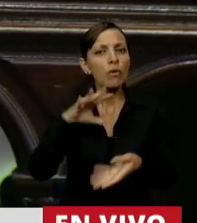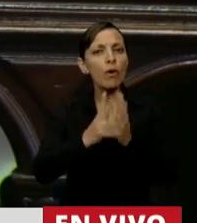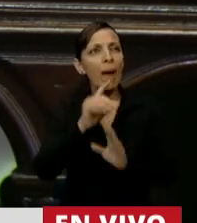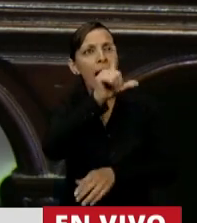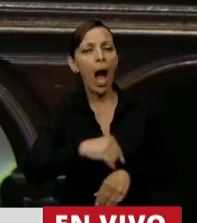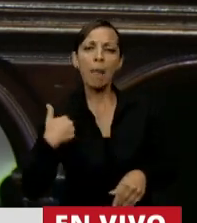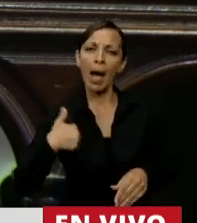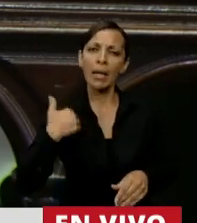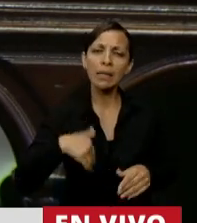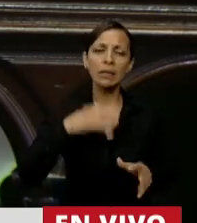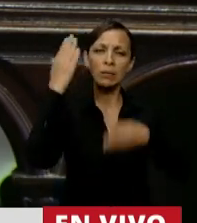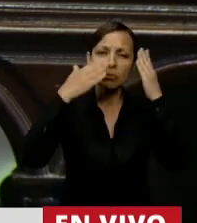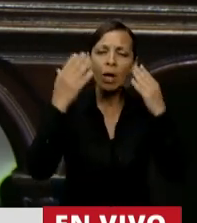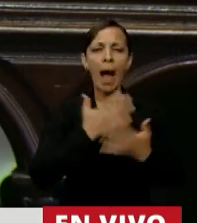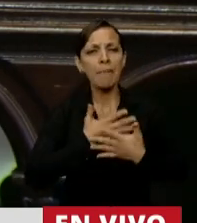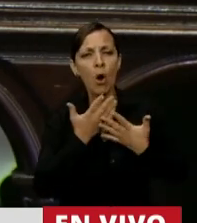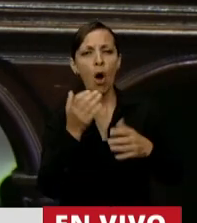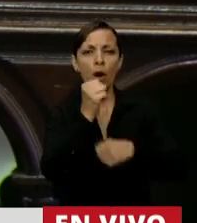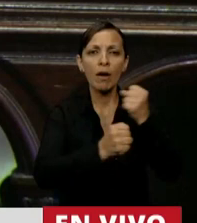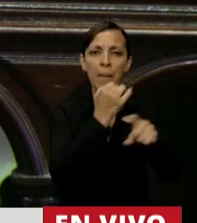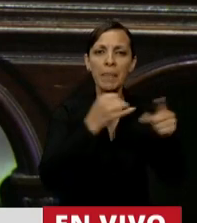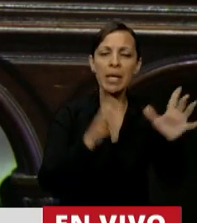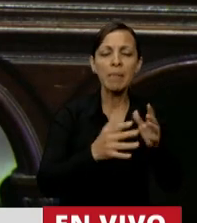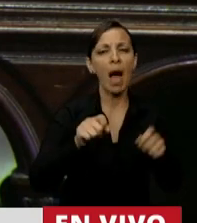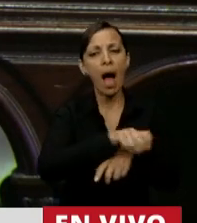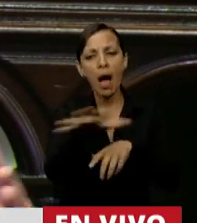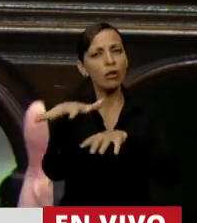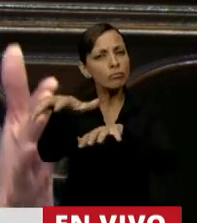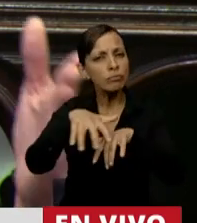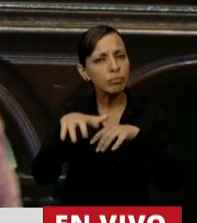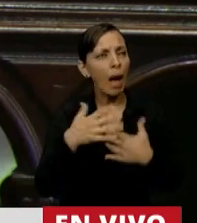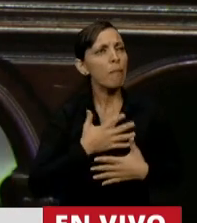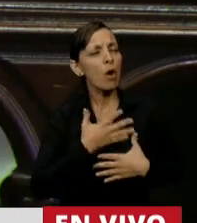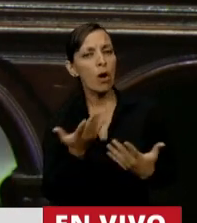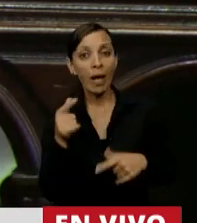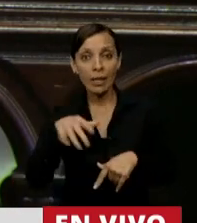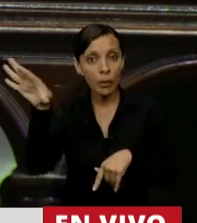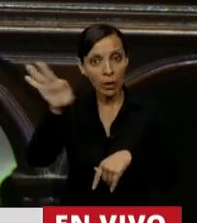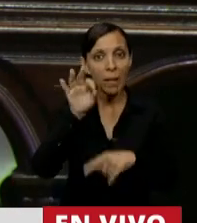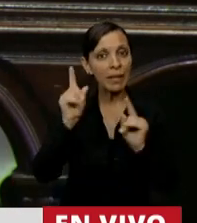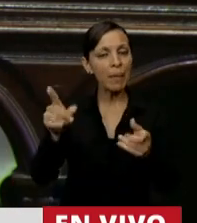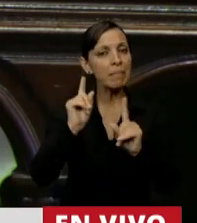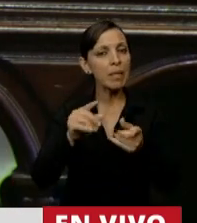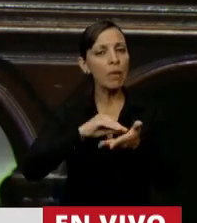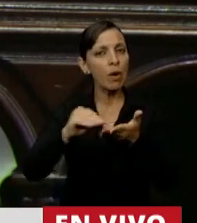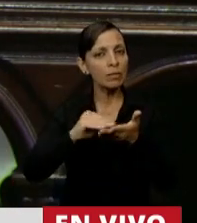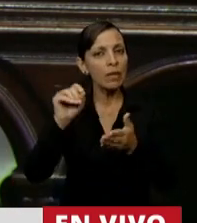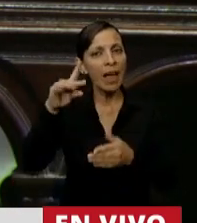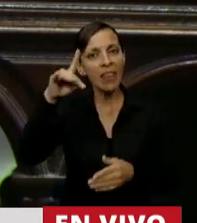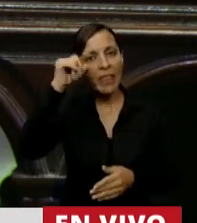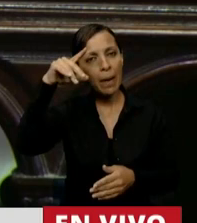industrialista, del amor a las pymes, del campo agroexportador. Y acá también voy a hacer propias las declaraciones del diputado de